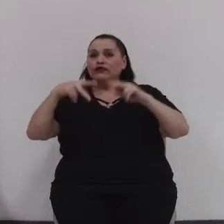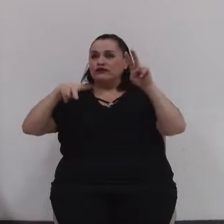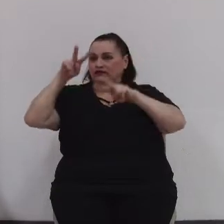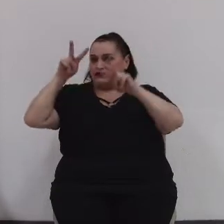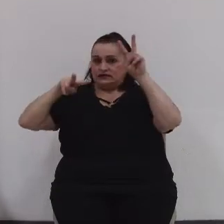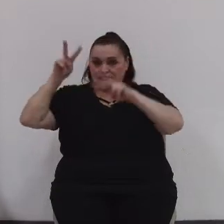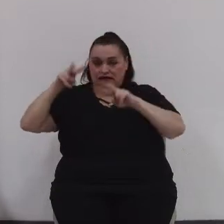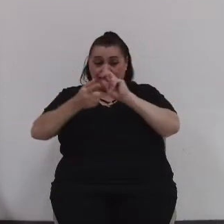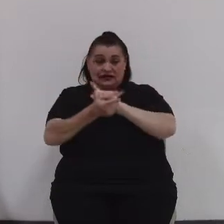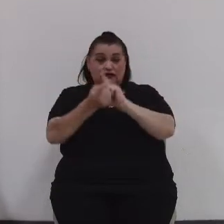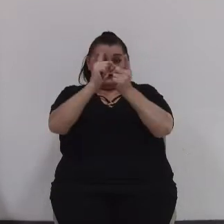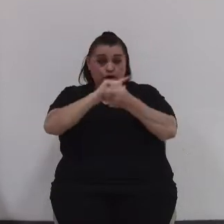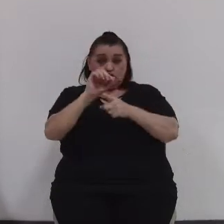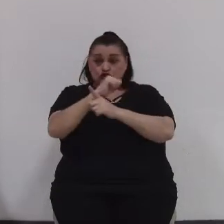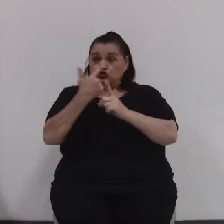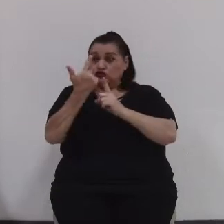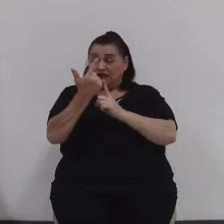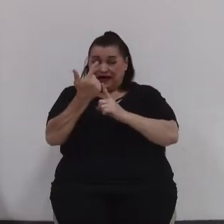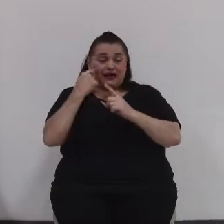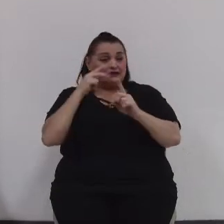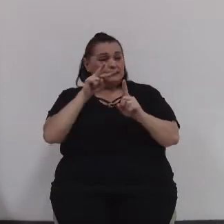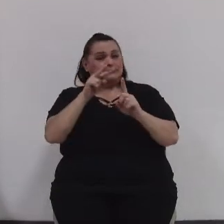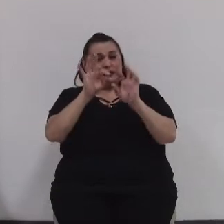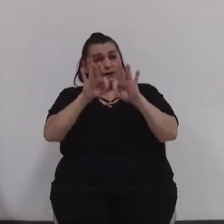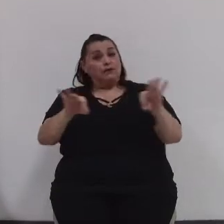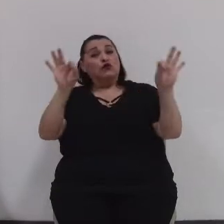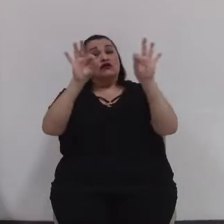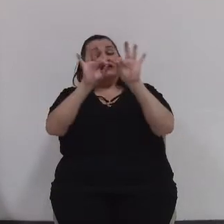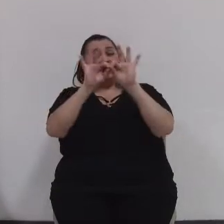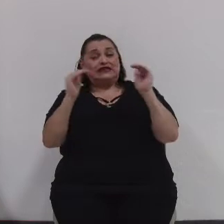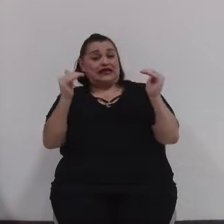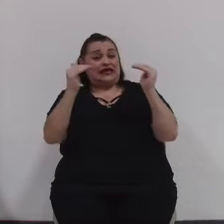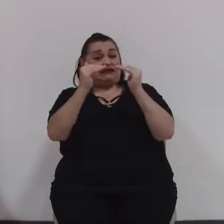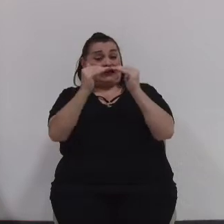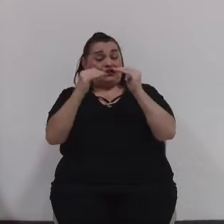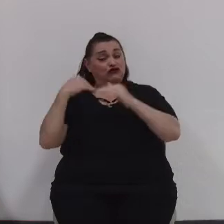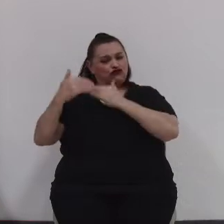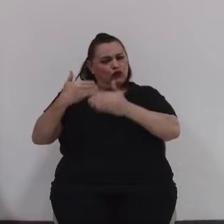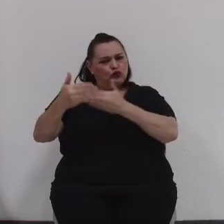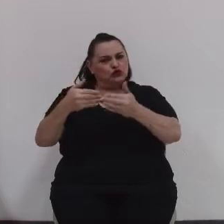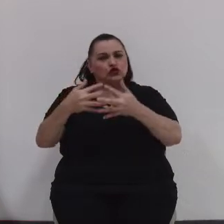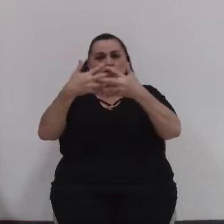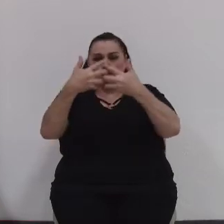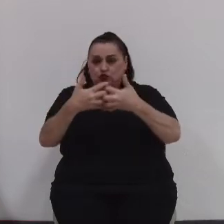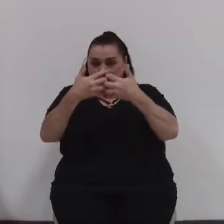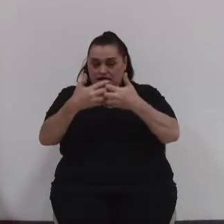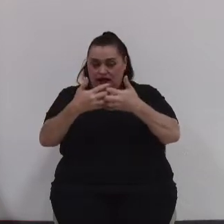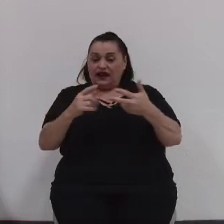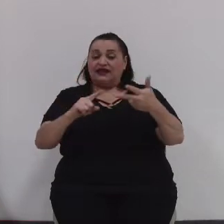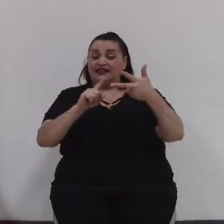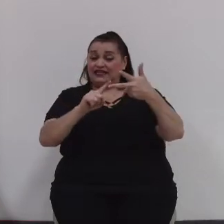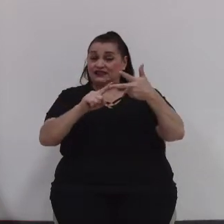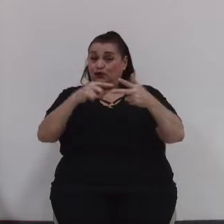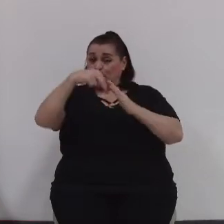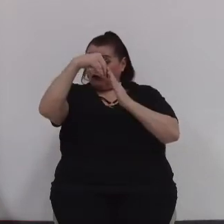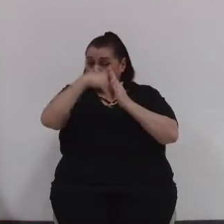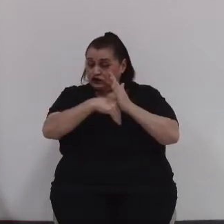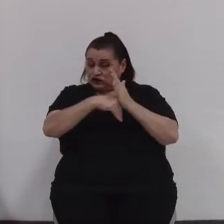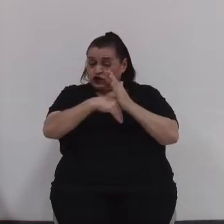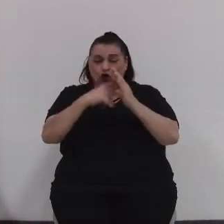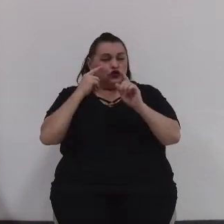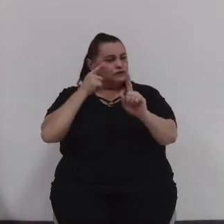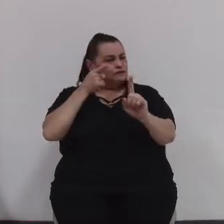transformaciones sociales de gran envergadura equivalentes a la revolución industrial. Y tercero, la profundización de la